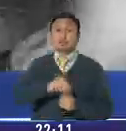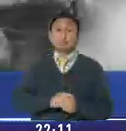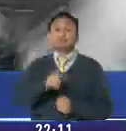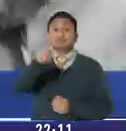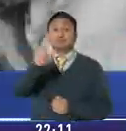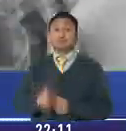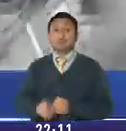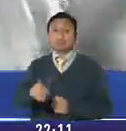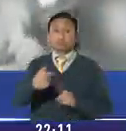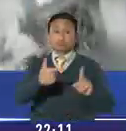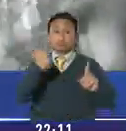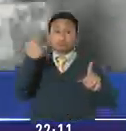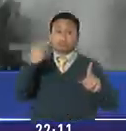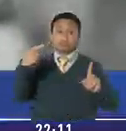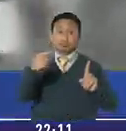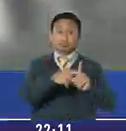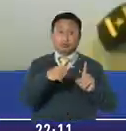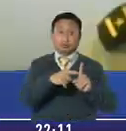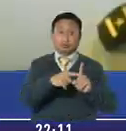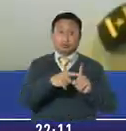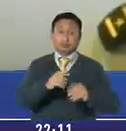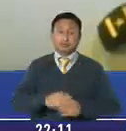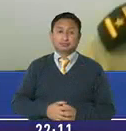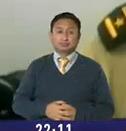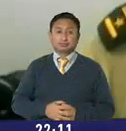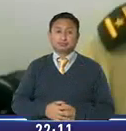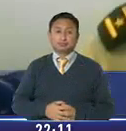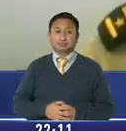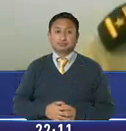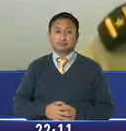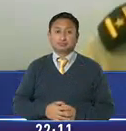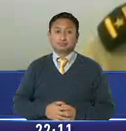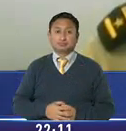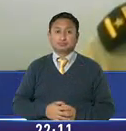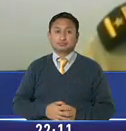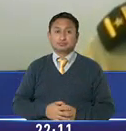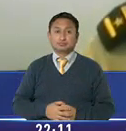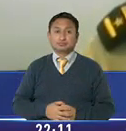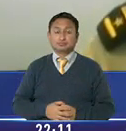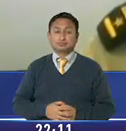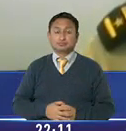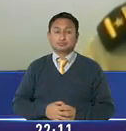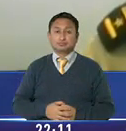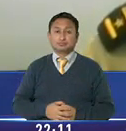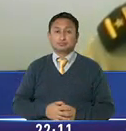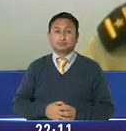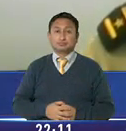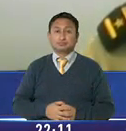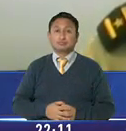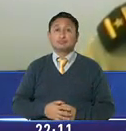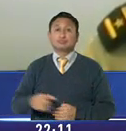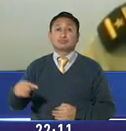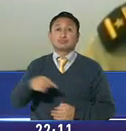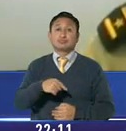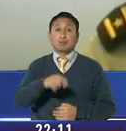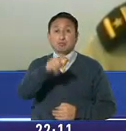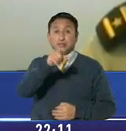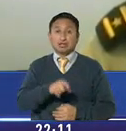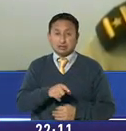un hombre mientras él agonizaba en el piso. Proceden a realizar algunos impactos